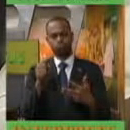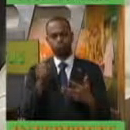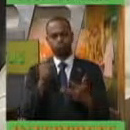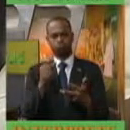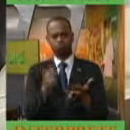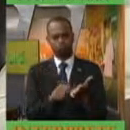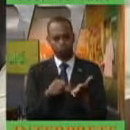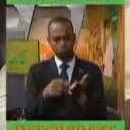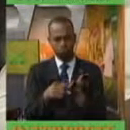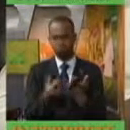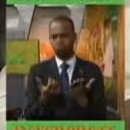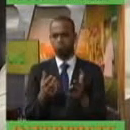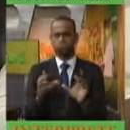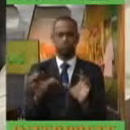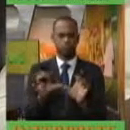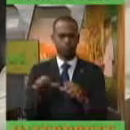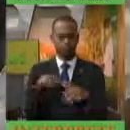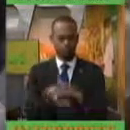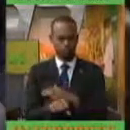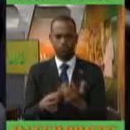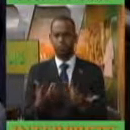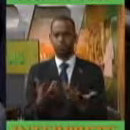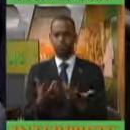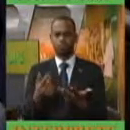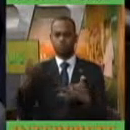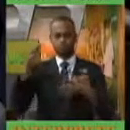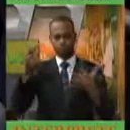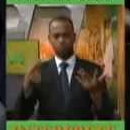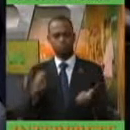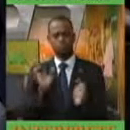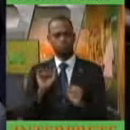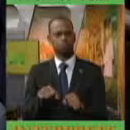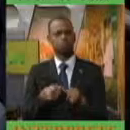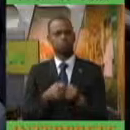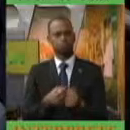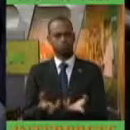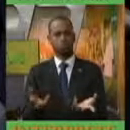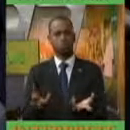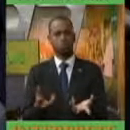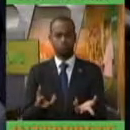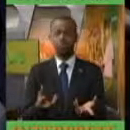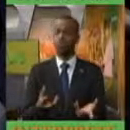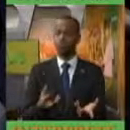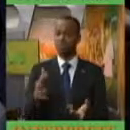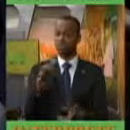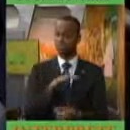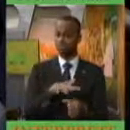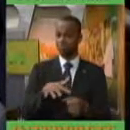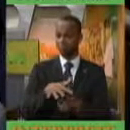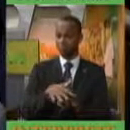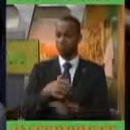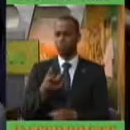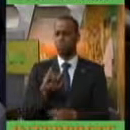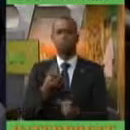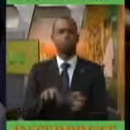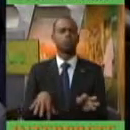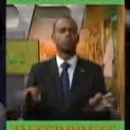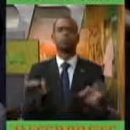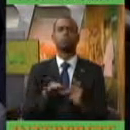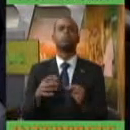a personas con discapacidad y su entorno, sobre todo. Algo muy importante es que se han